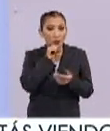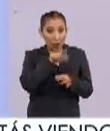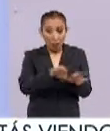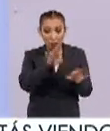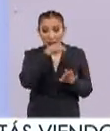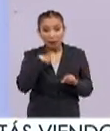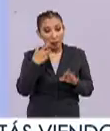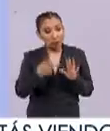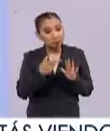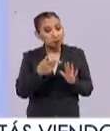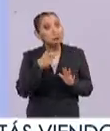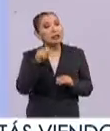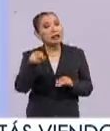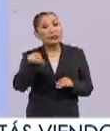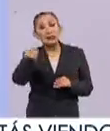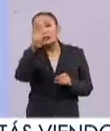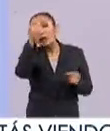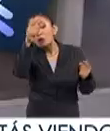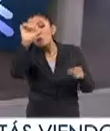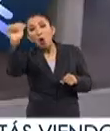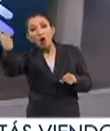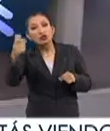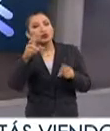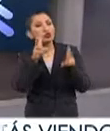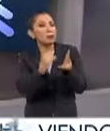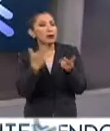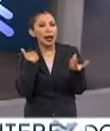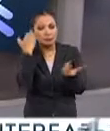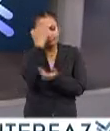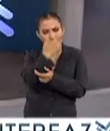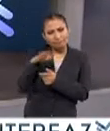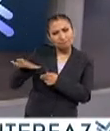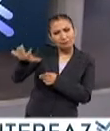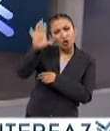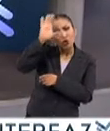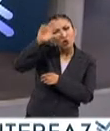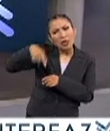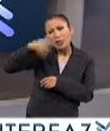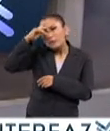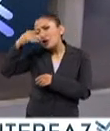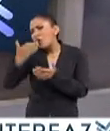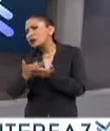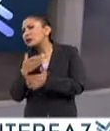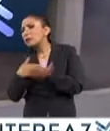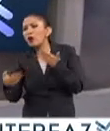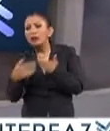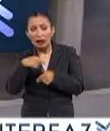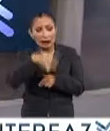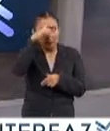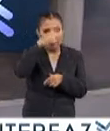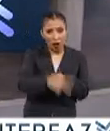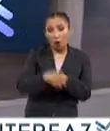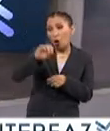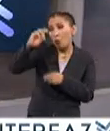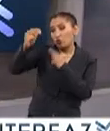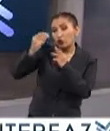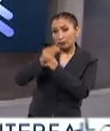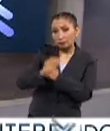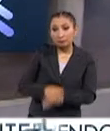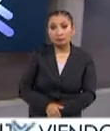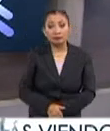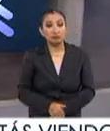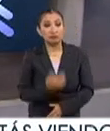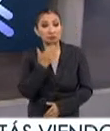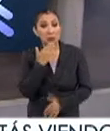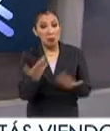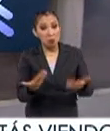lugar importante, y por supuesto aquellos que tienen que ver con examinar el panorama cultural de nuestros días, tanto en México como en el mundo. Pues muy